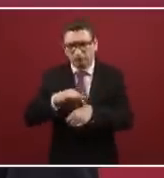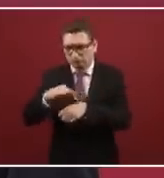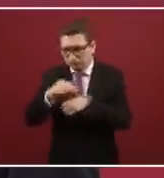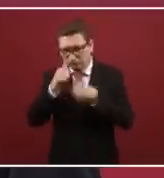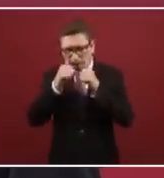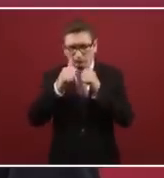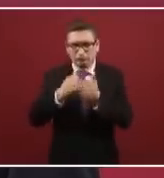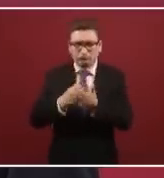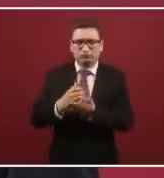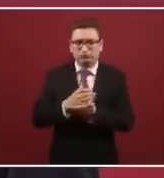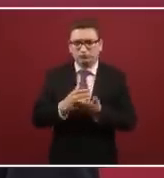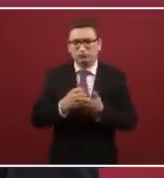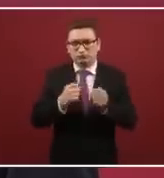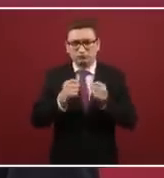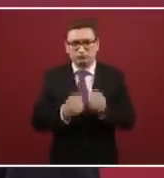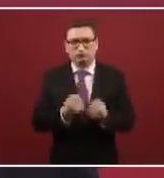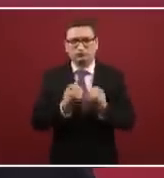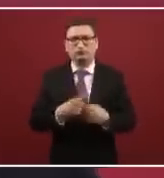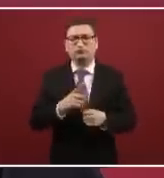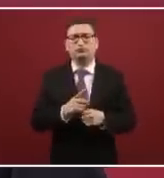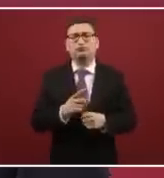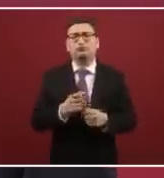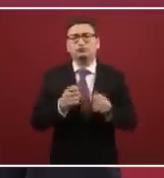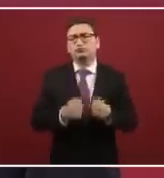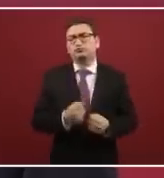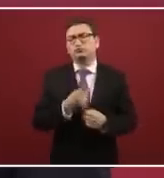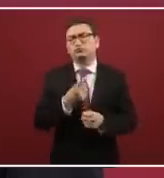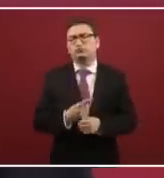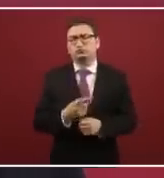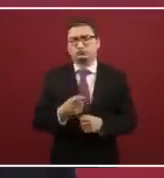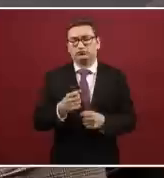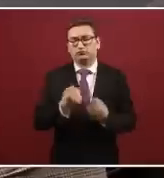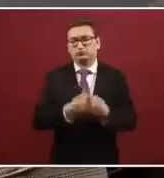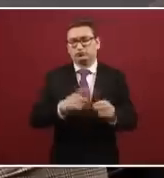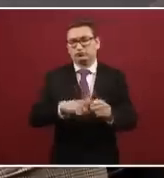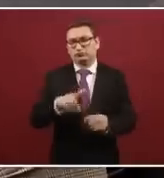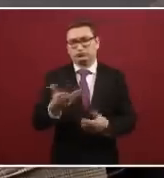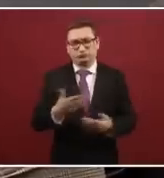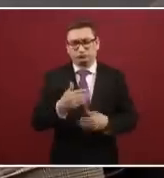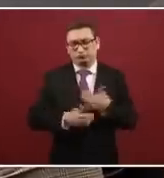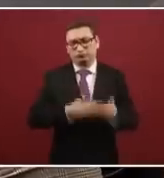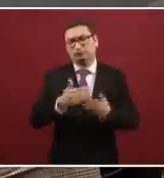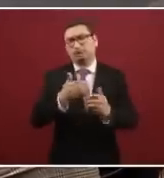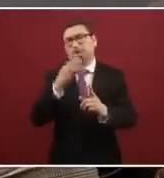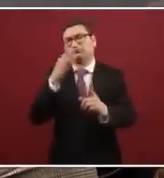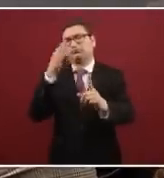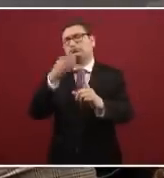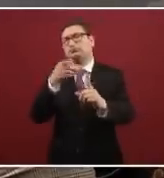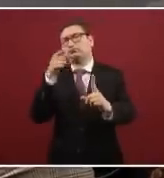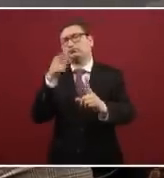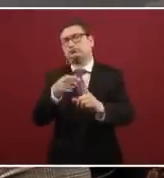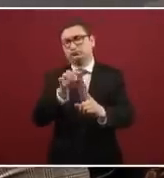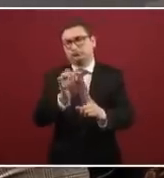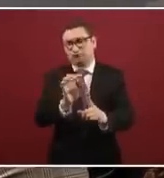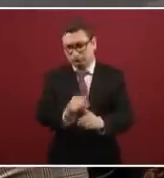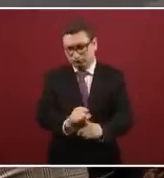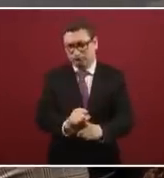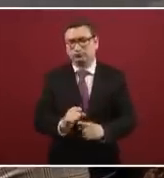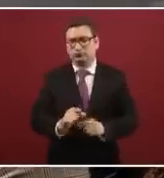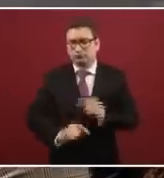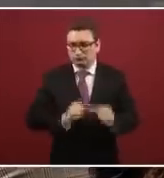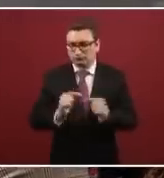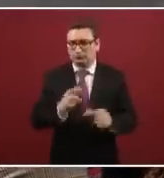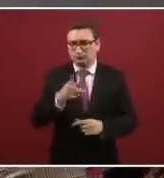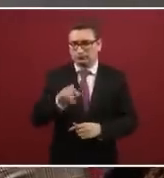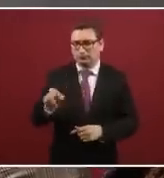seguridad social. Hacia allá vamos, poco a poco. pero sí le voy a pedir a